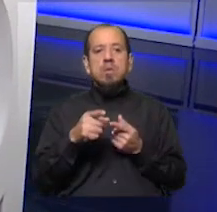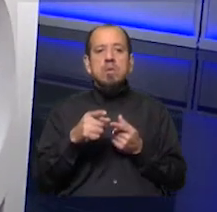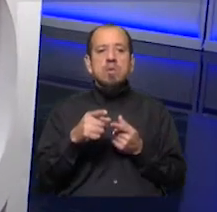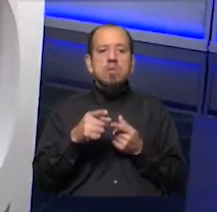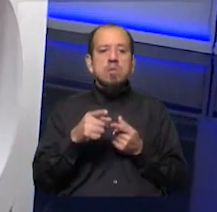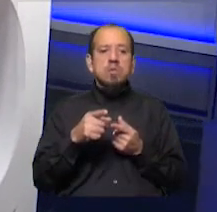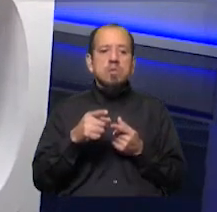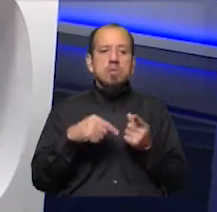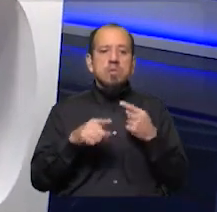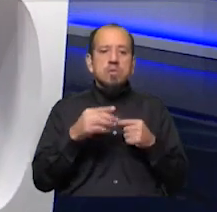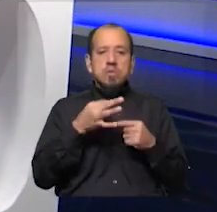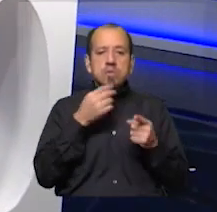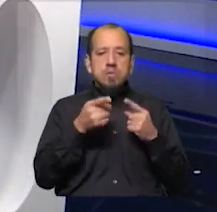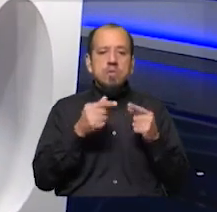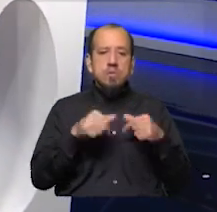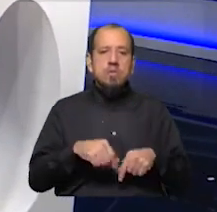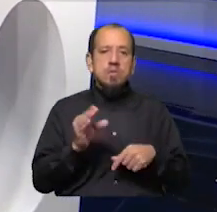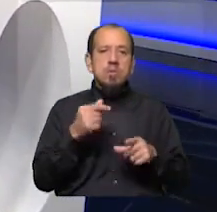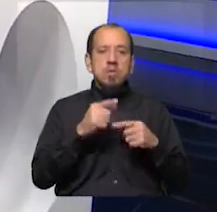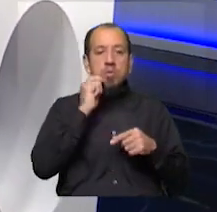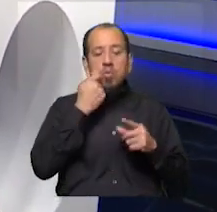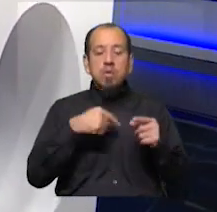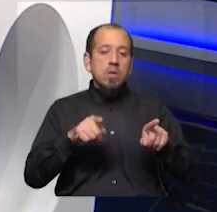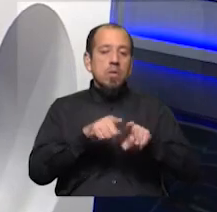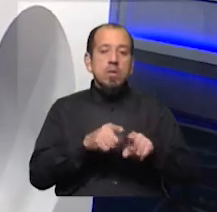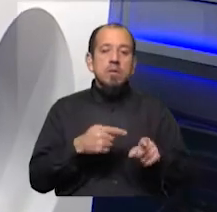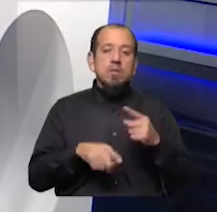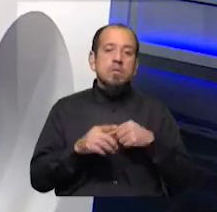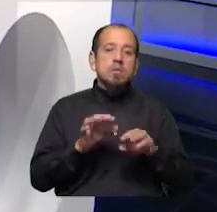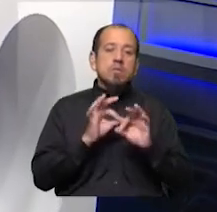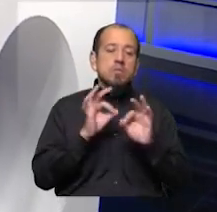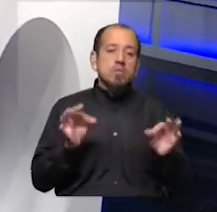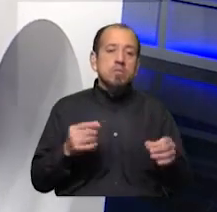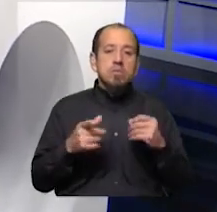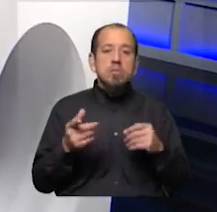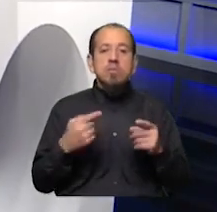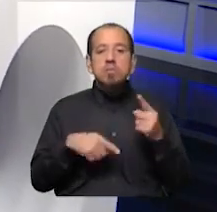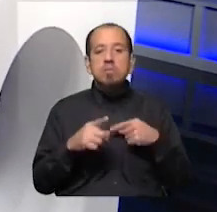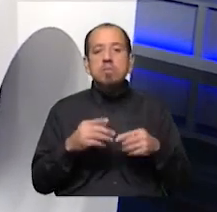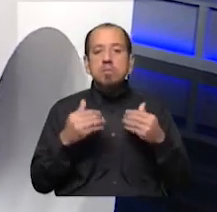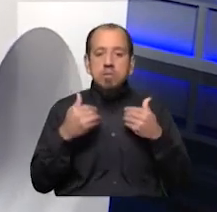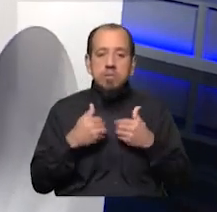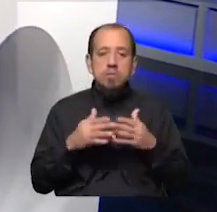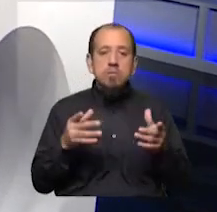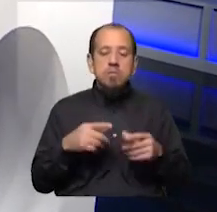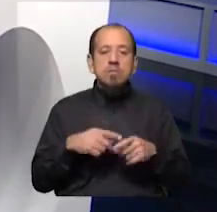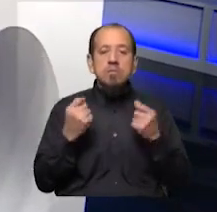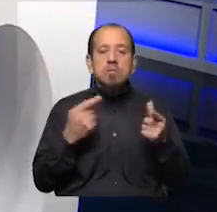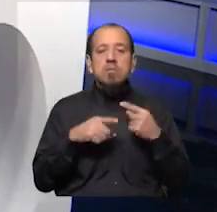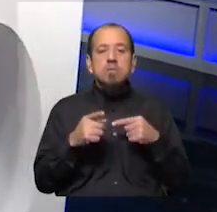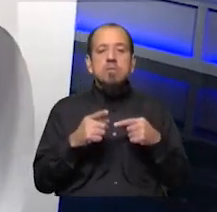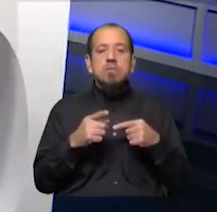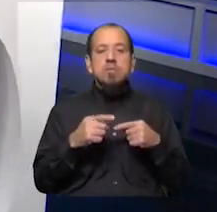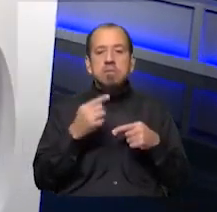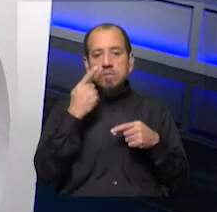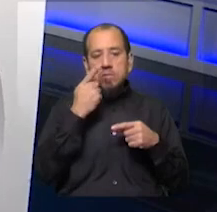y decir a todos los compa lo mismo o si no nos copa no lo conocíamos de antes Bueno pero nos dejamos asombrar por eso vamos de curiosos